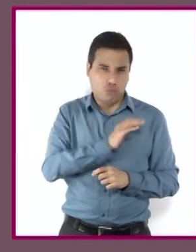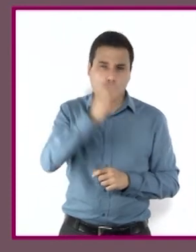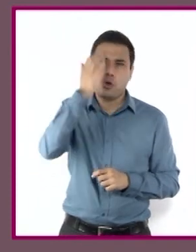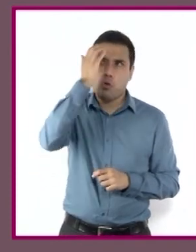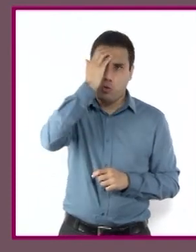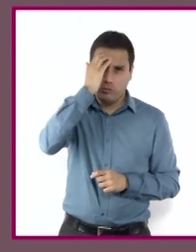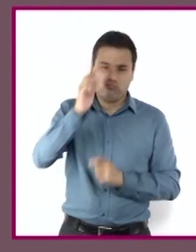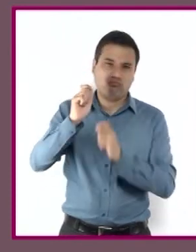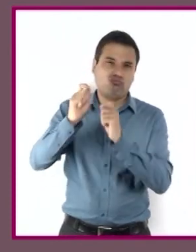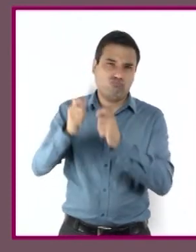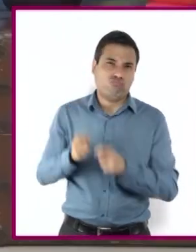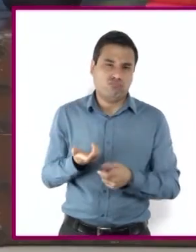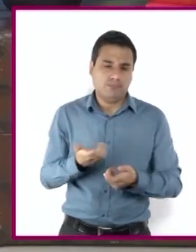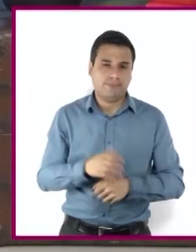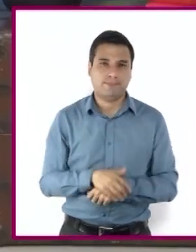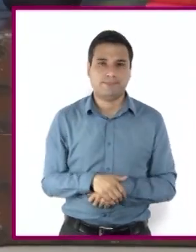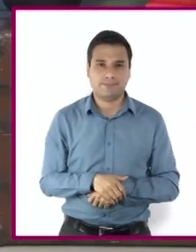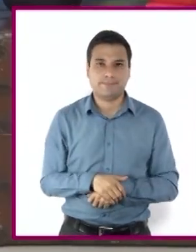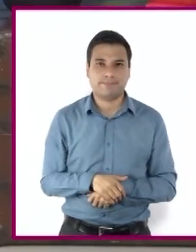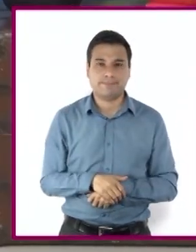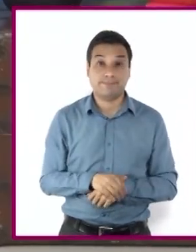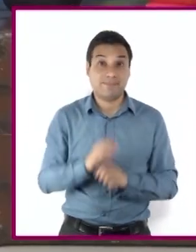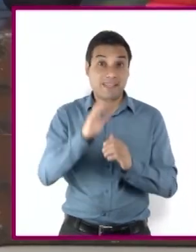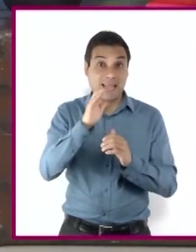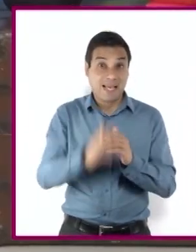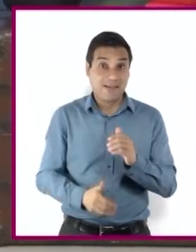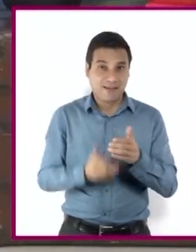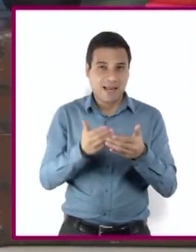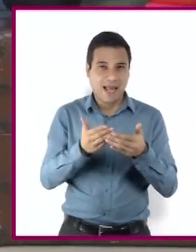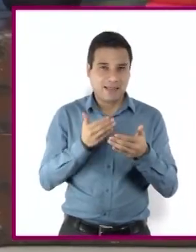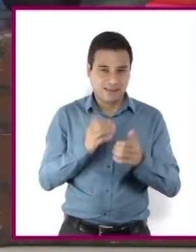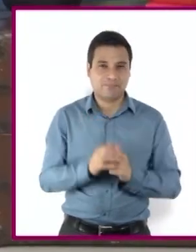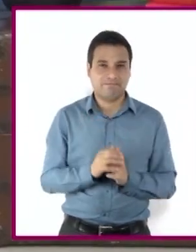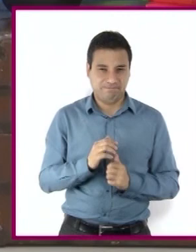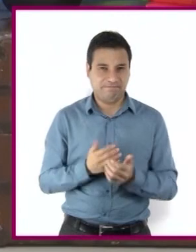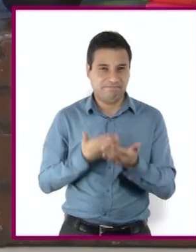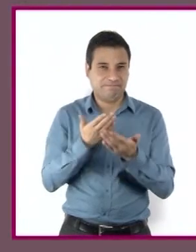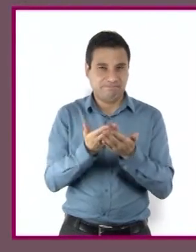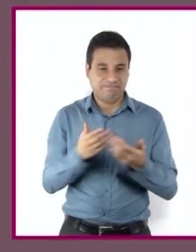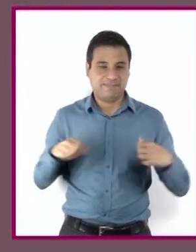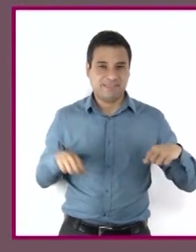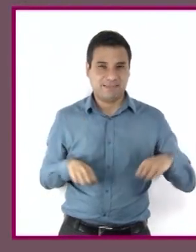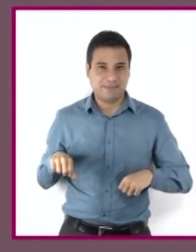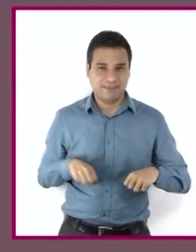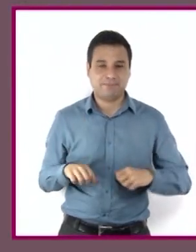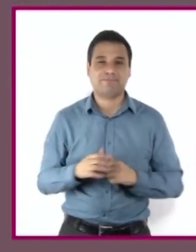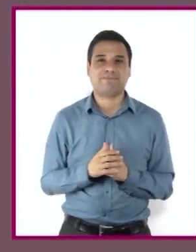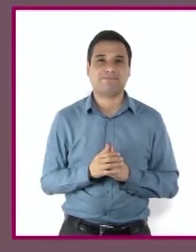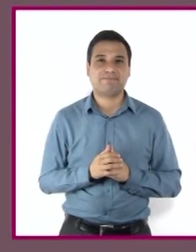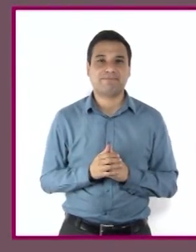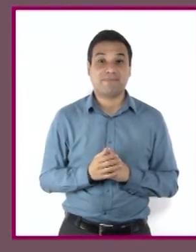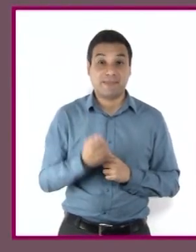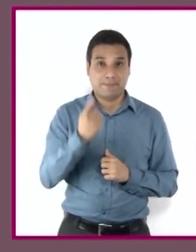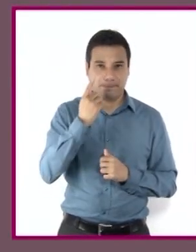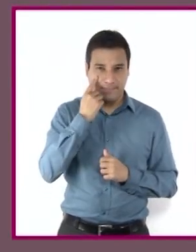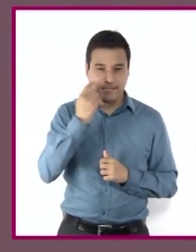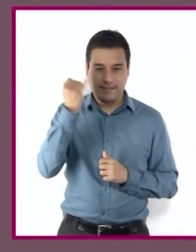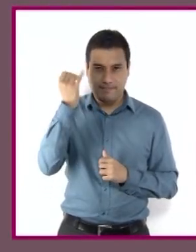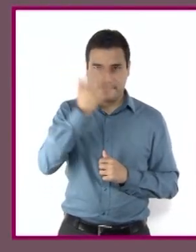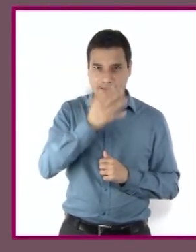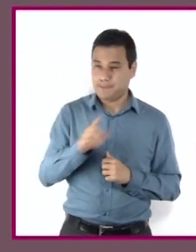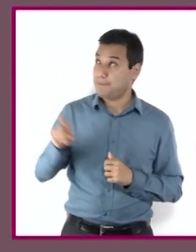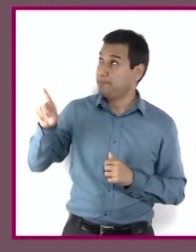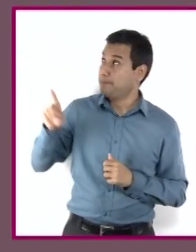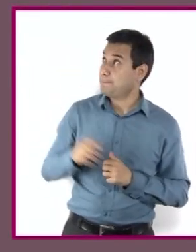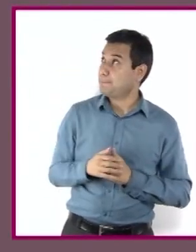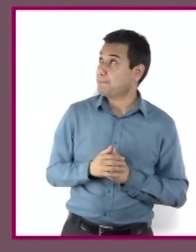los Lakota. Antes de despedirme, les propongo el siguiente reto. En la siguiente imagen de la parte